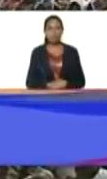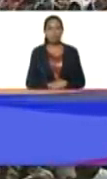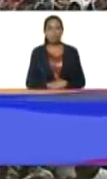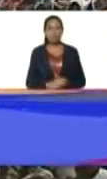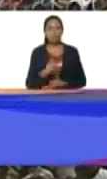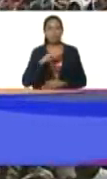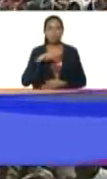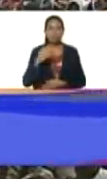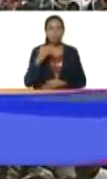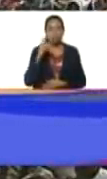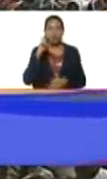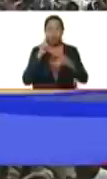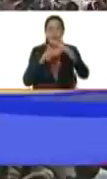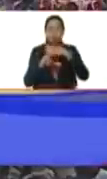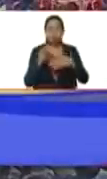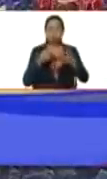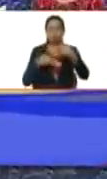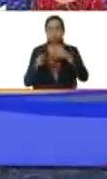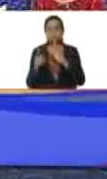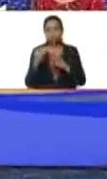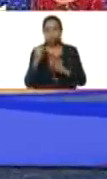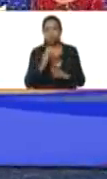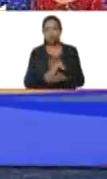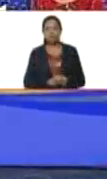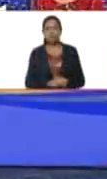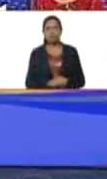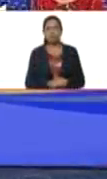Nosotros tenemos la visión de construir.